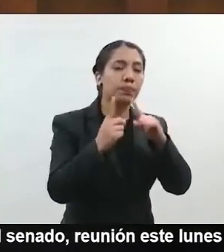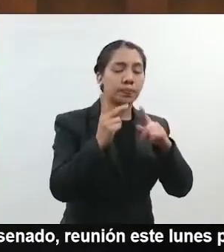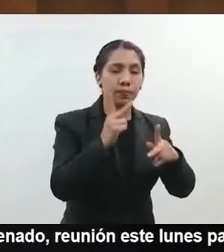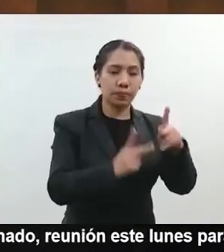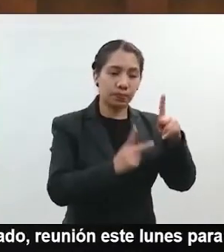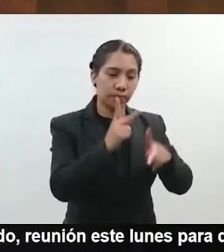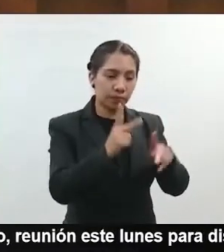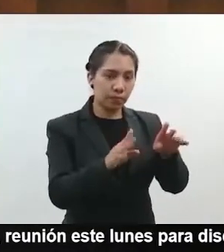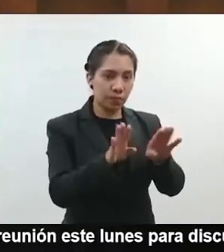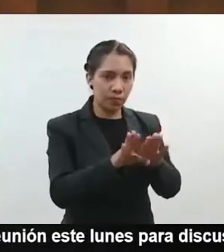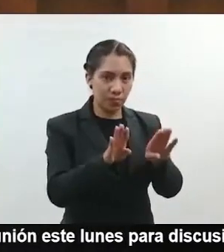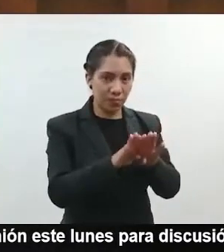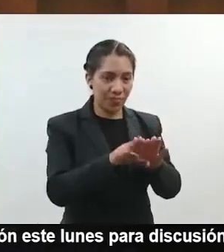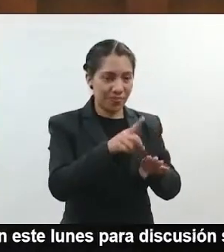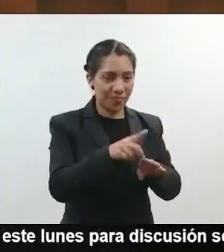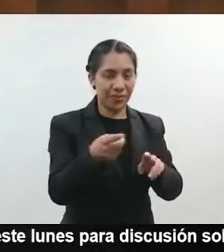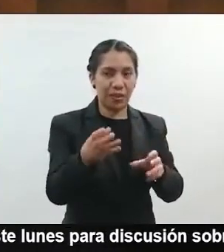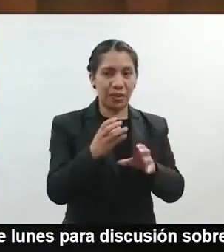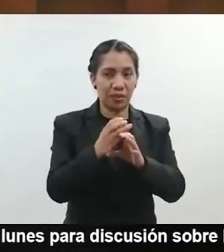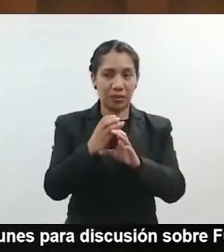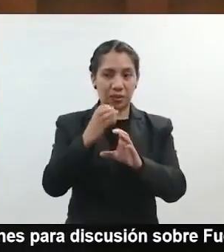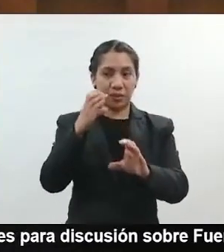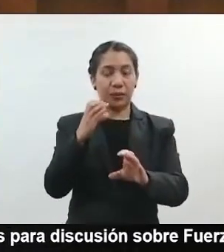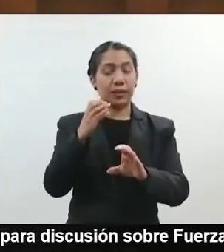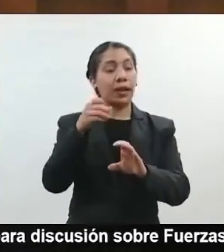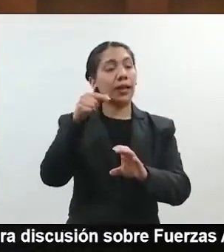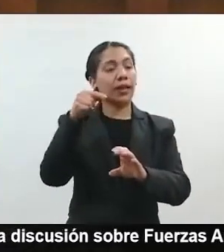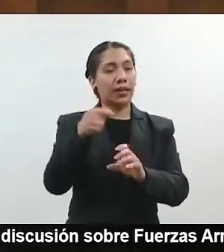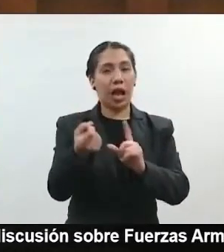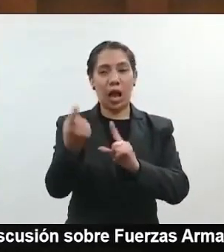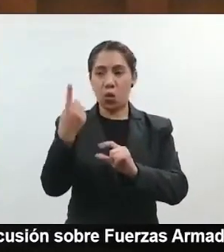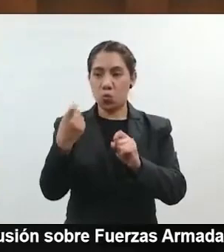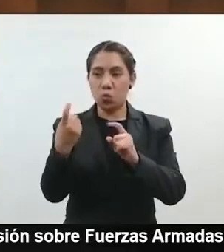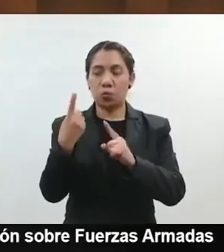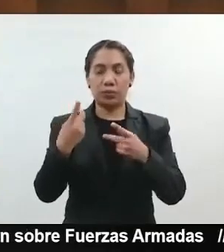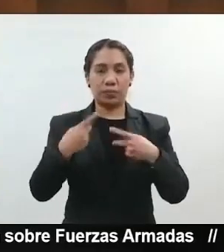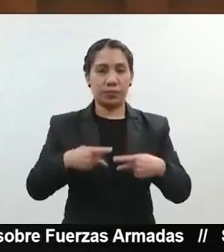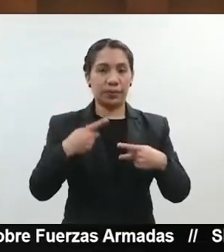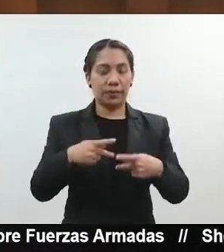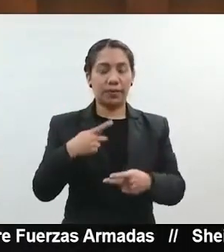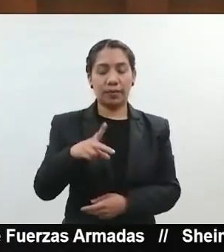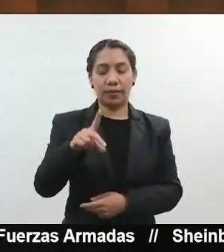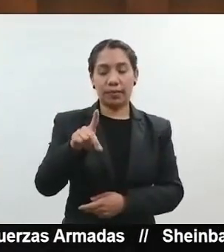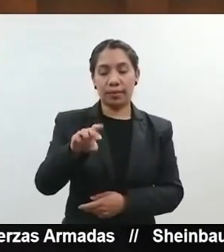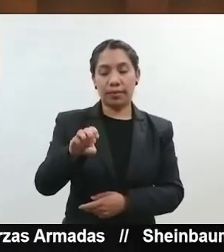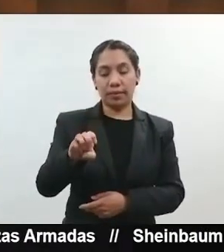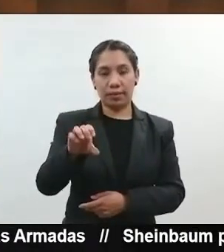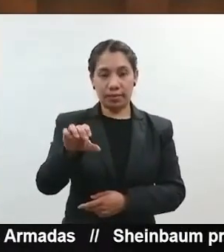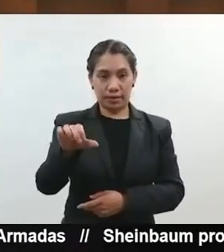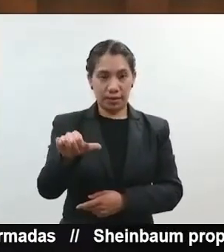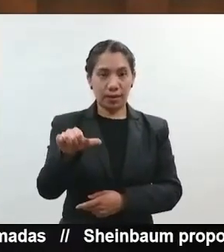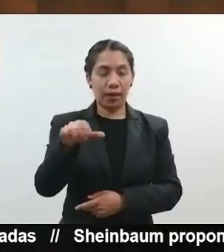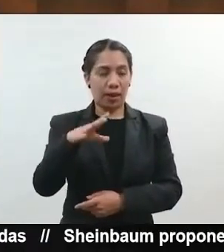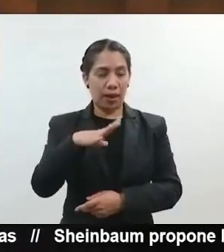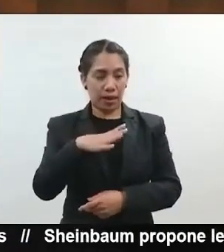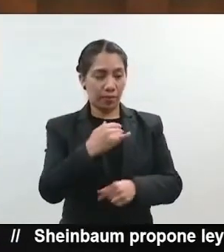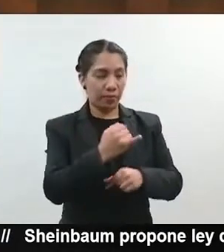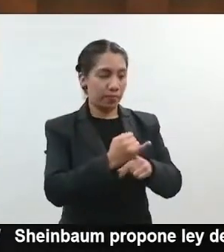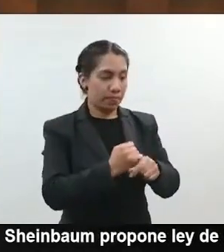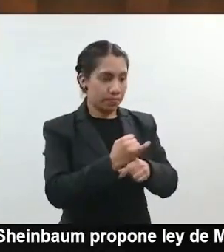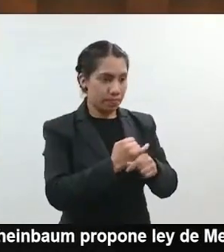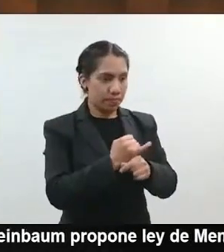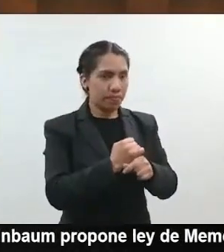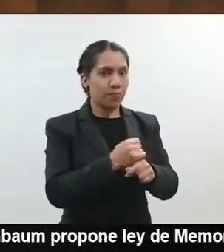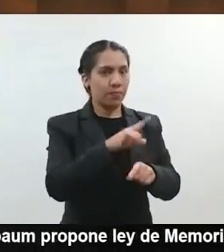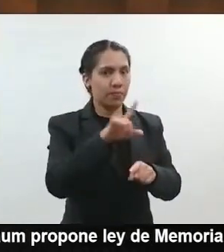los autobuses de pasajeros, así lo explica el agente de la DEA que estuvo a cargo de la investigación, y bueno, que llevaban a los niños, que